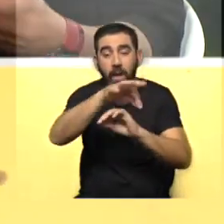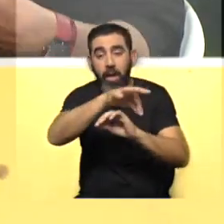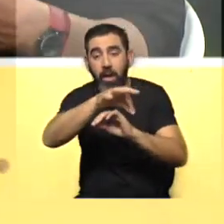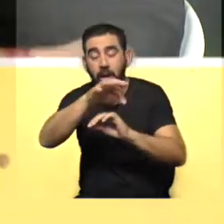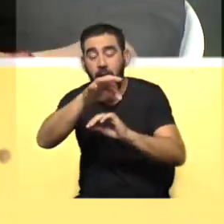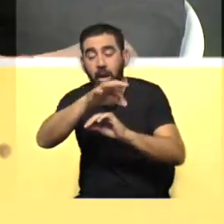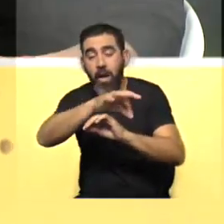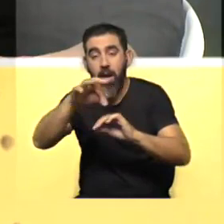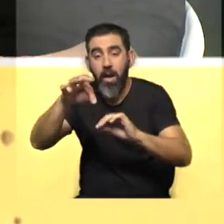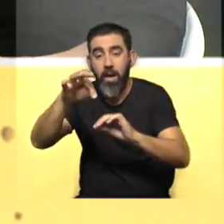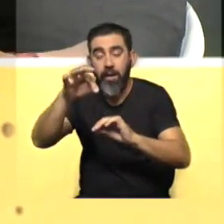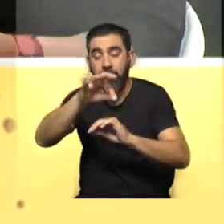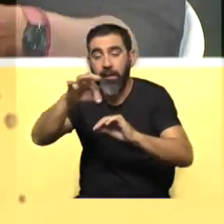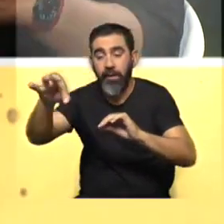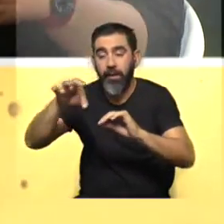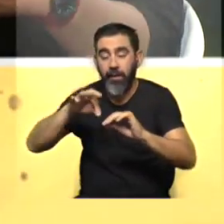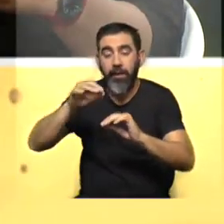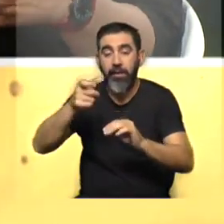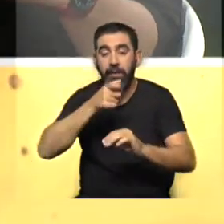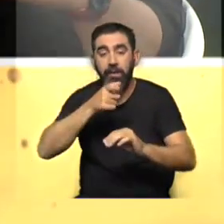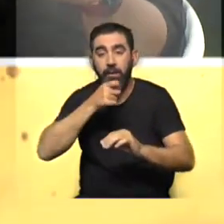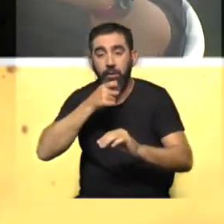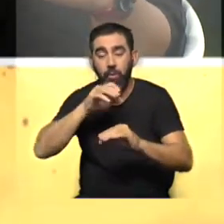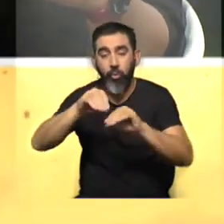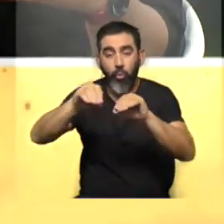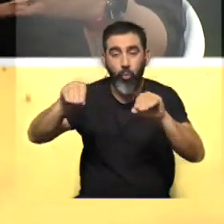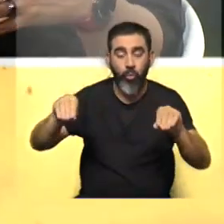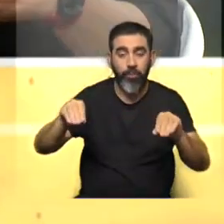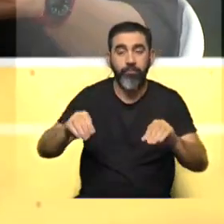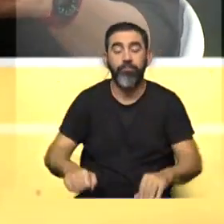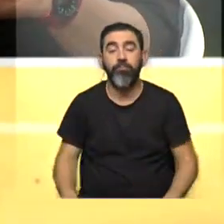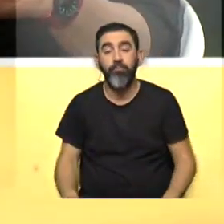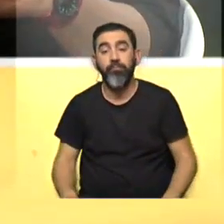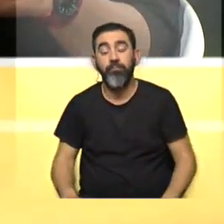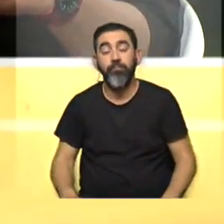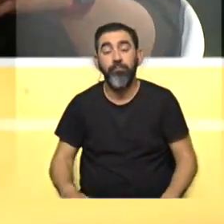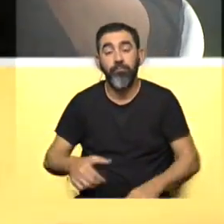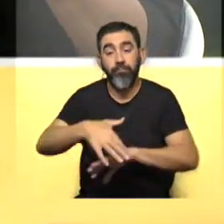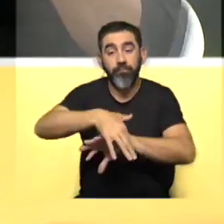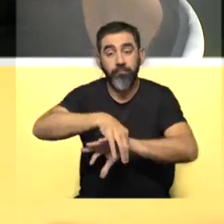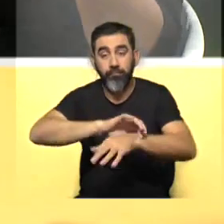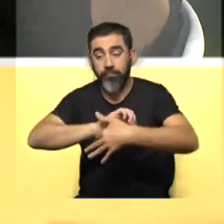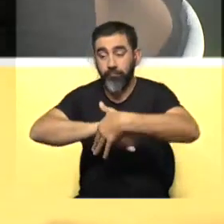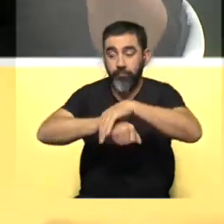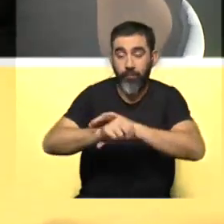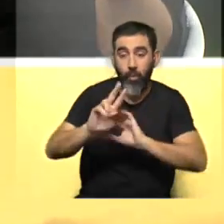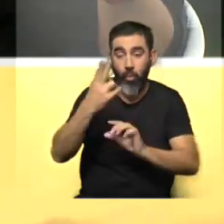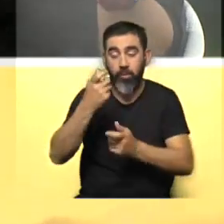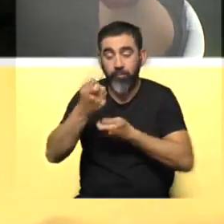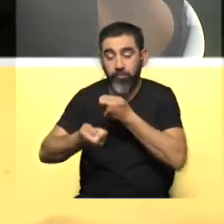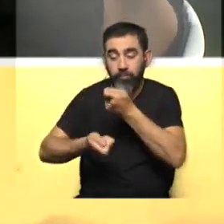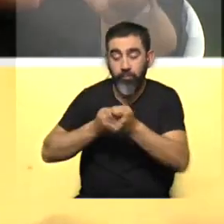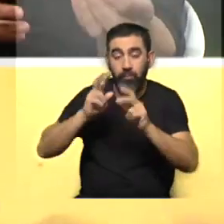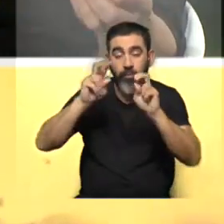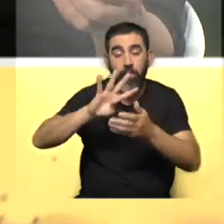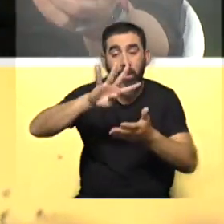y en tierra que hay en el territorio. Pero bueno, a medida que se generó la arqueología en Uruguay, van incorporándose temas a la